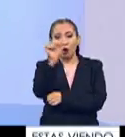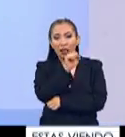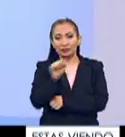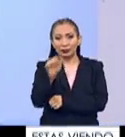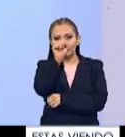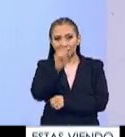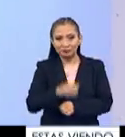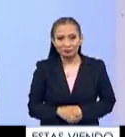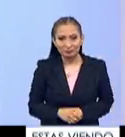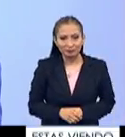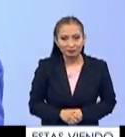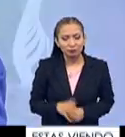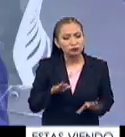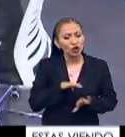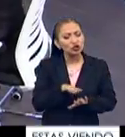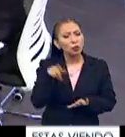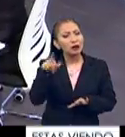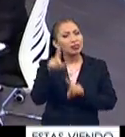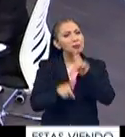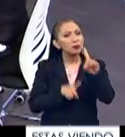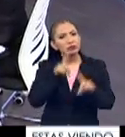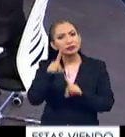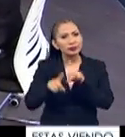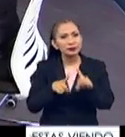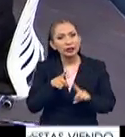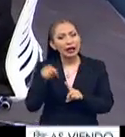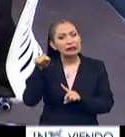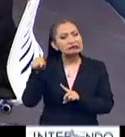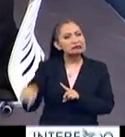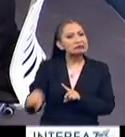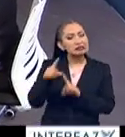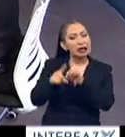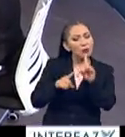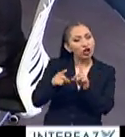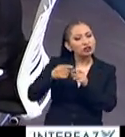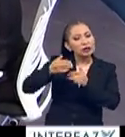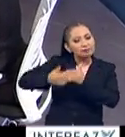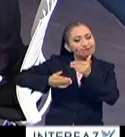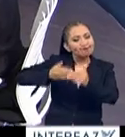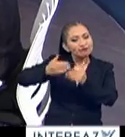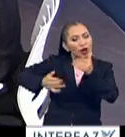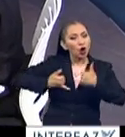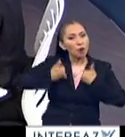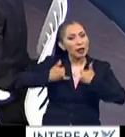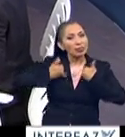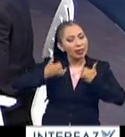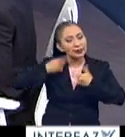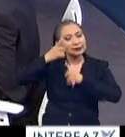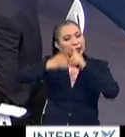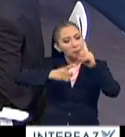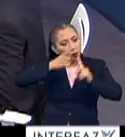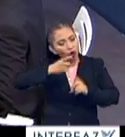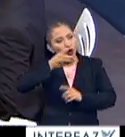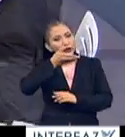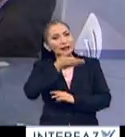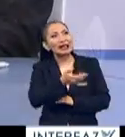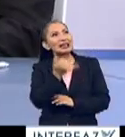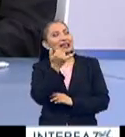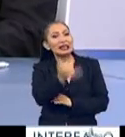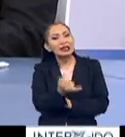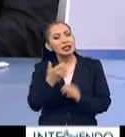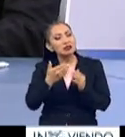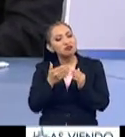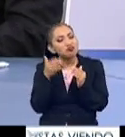SAIE respecto al deporte? El deporte y el desarrollo de los jóvenes, el deporte y